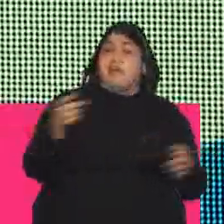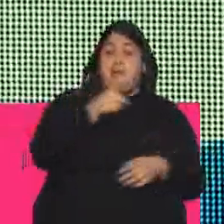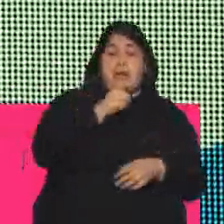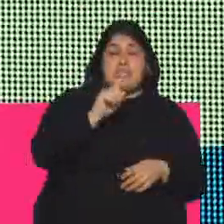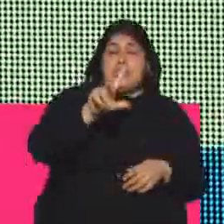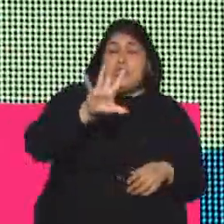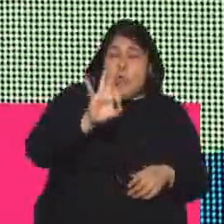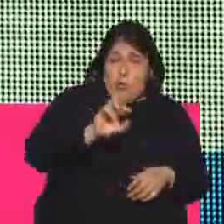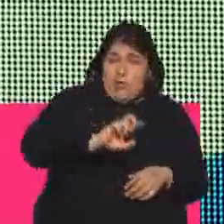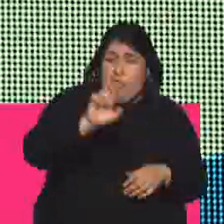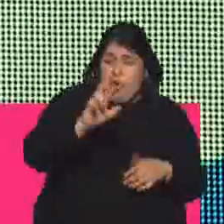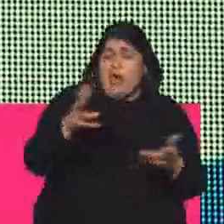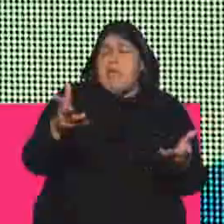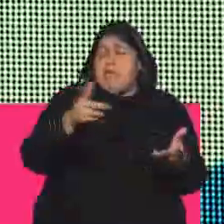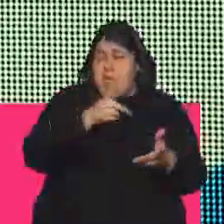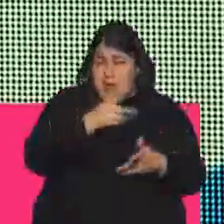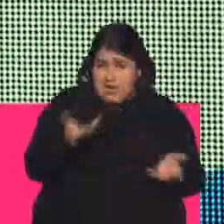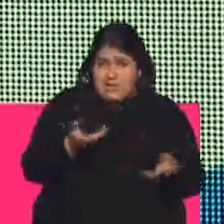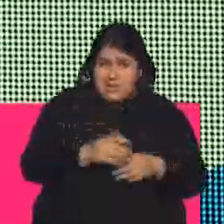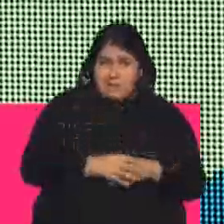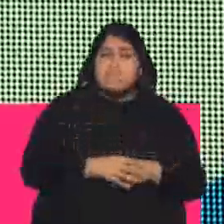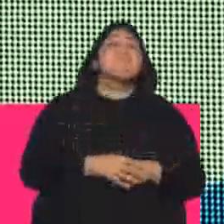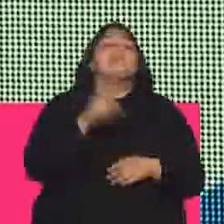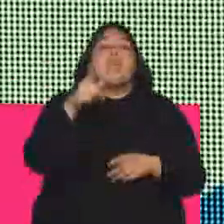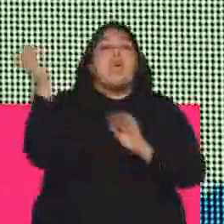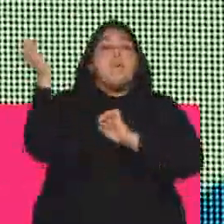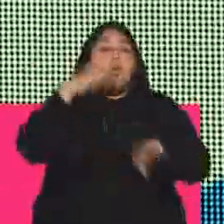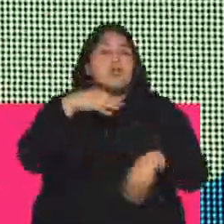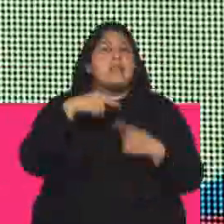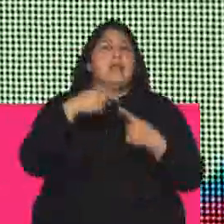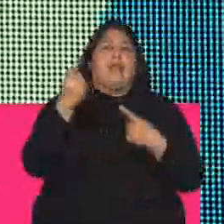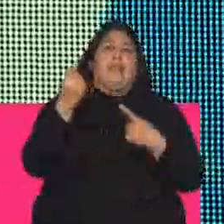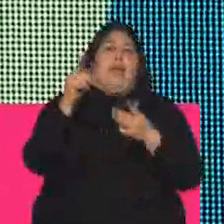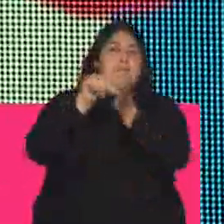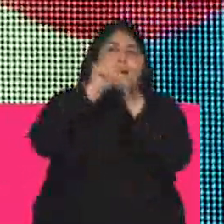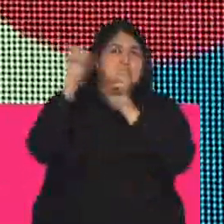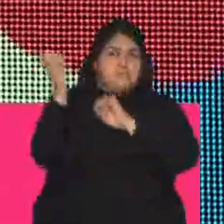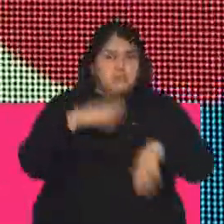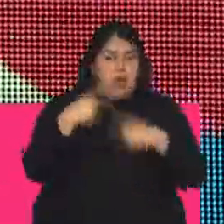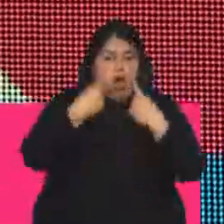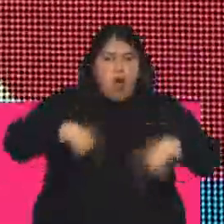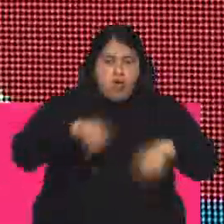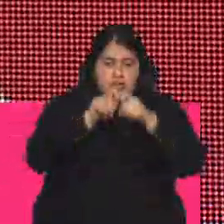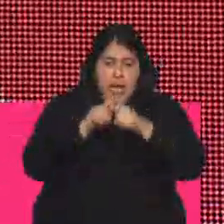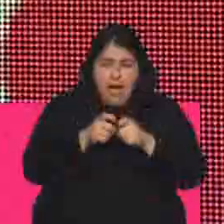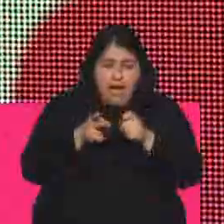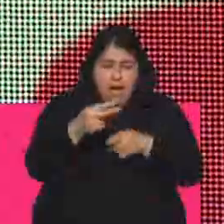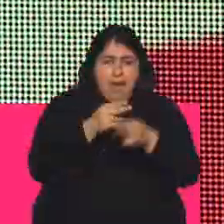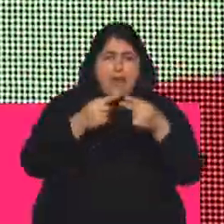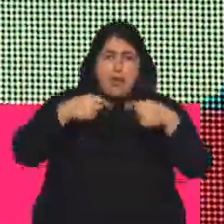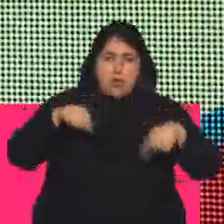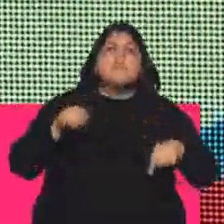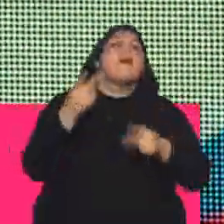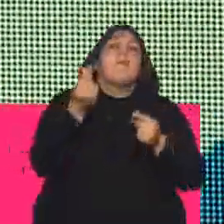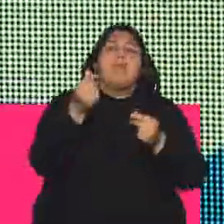sea, al ser importadas también, tener la mayoría de material importado, está atado el precio del dólar, está